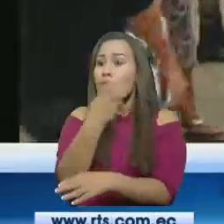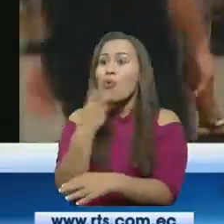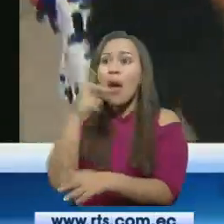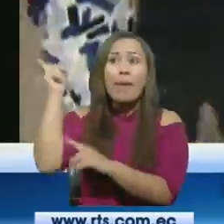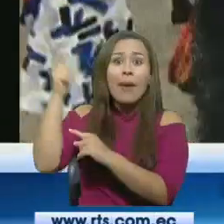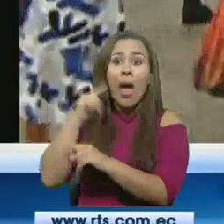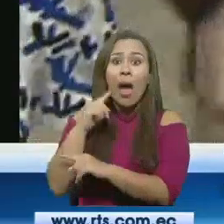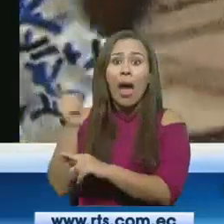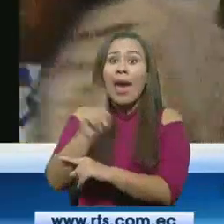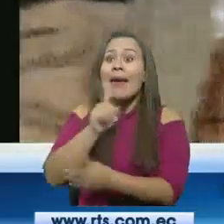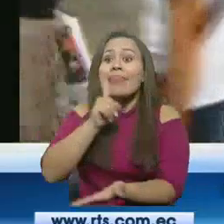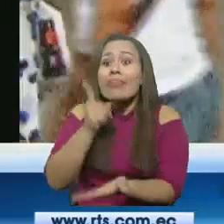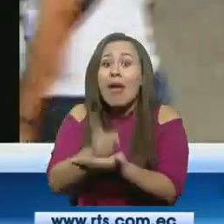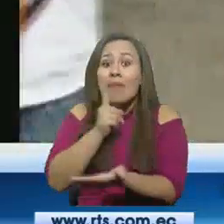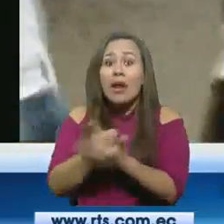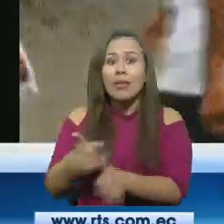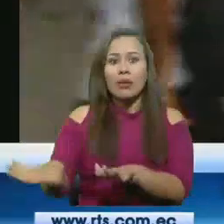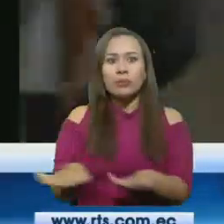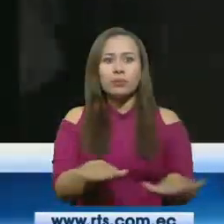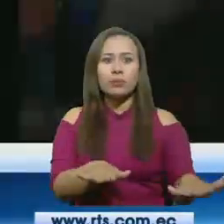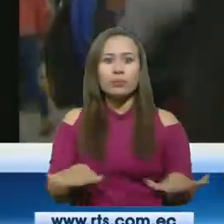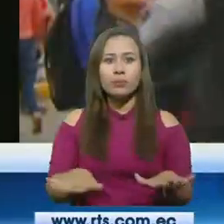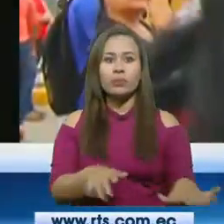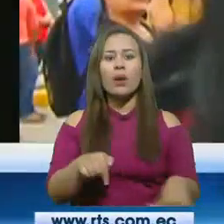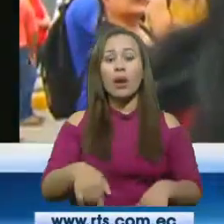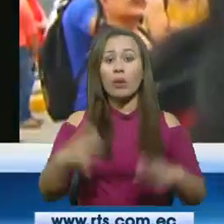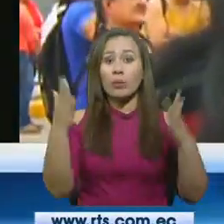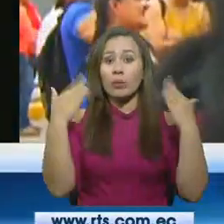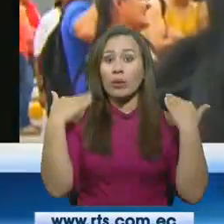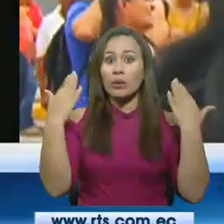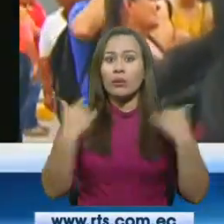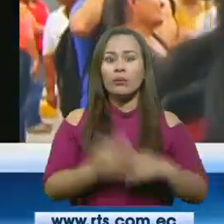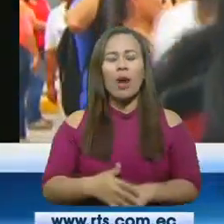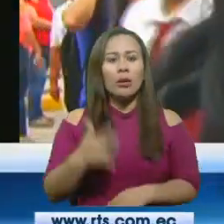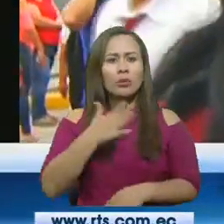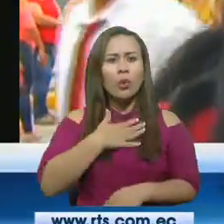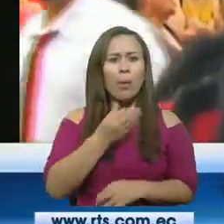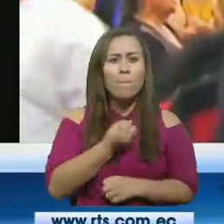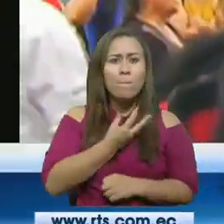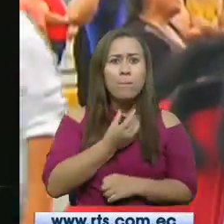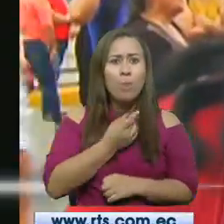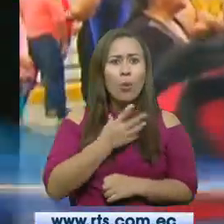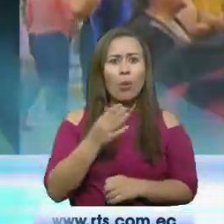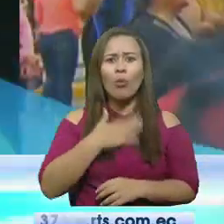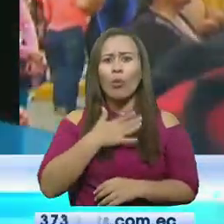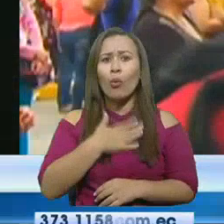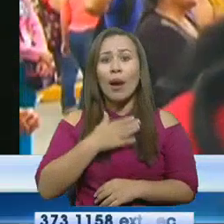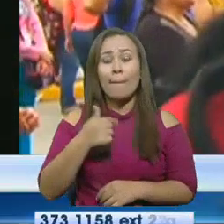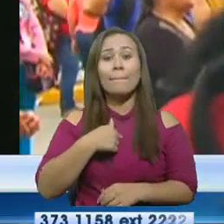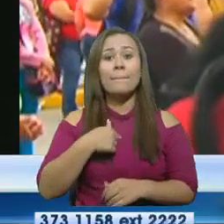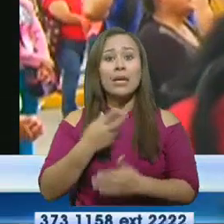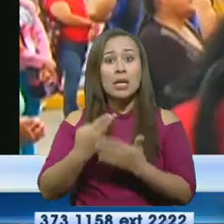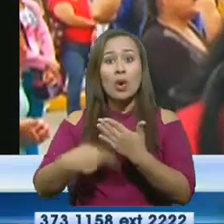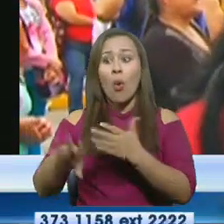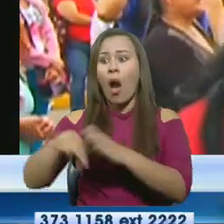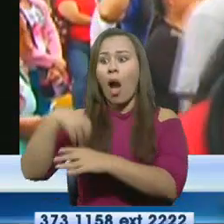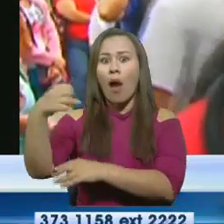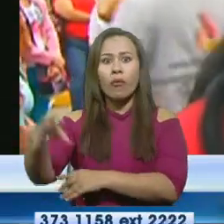les movió el piso a los guayaquileños. Se me impactó el corazón, fue feo, yo asustado porque mi hijo estaba aquí afuera.